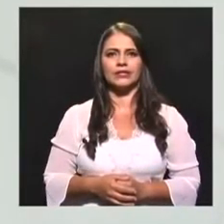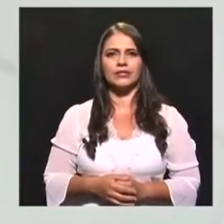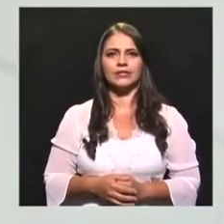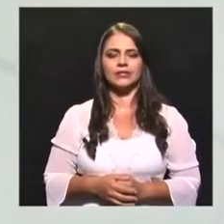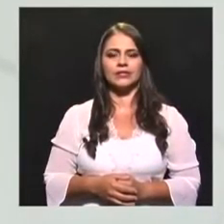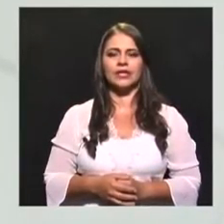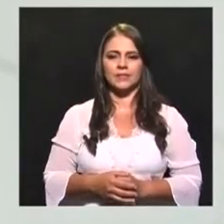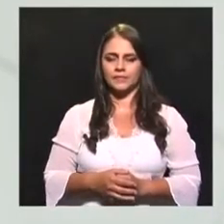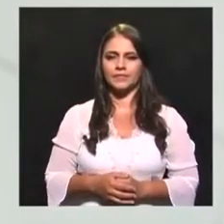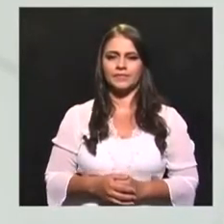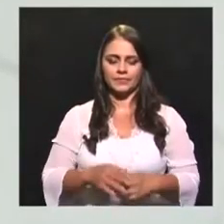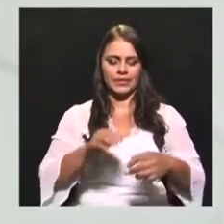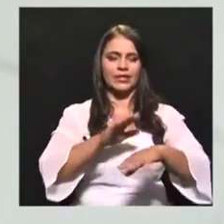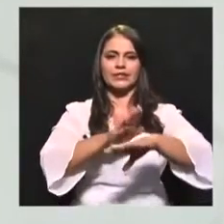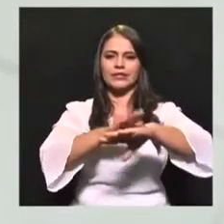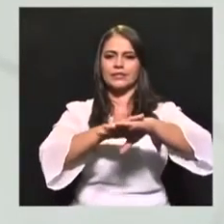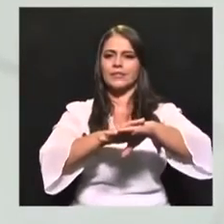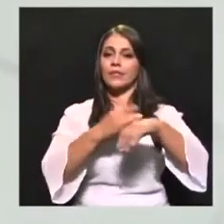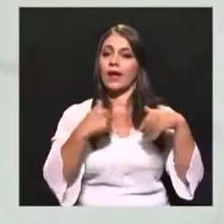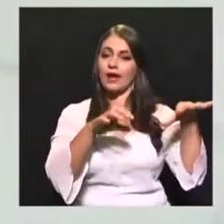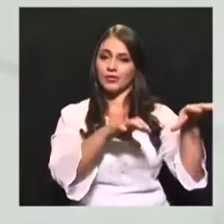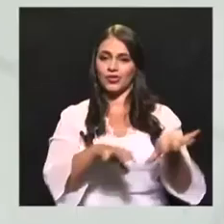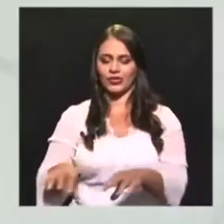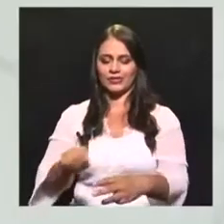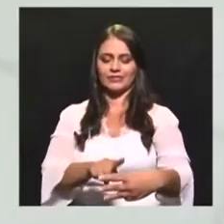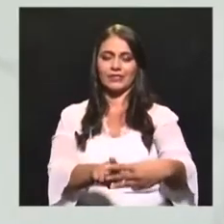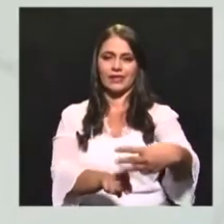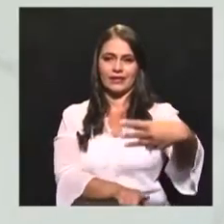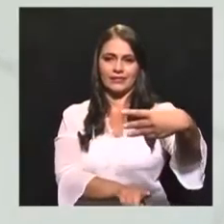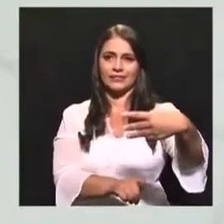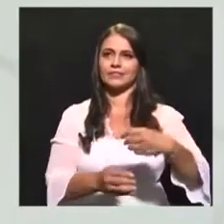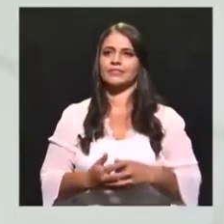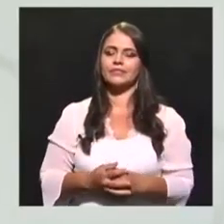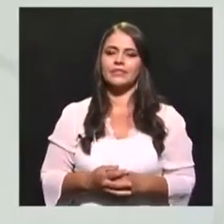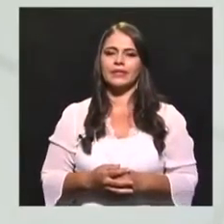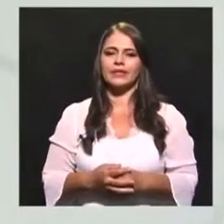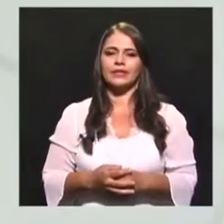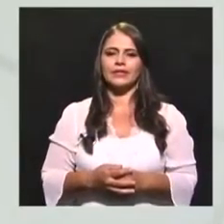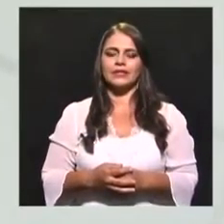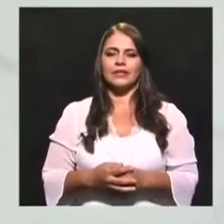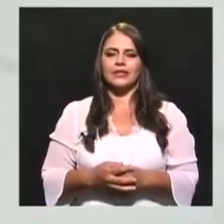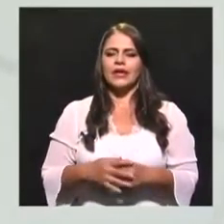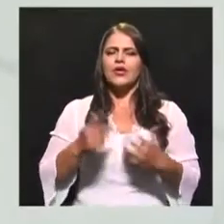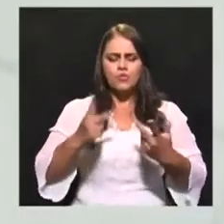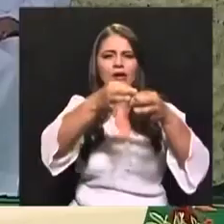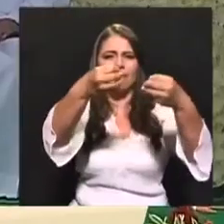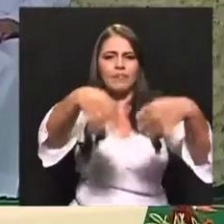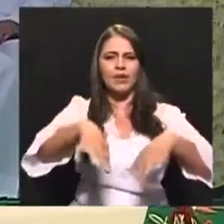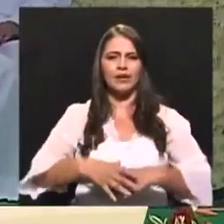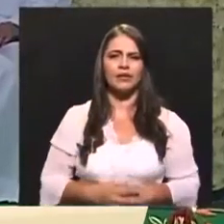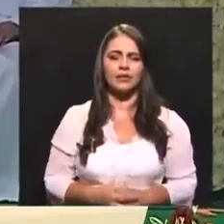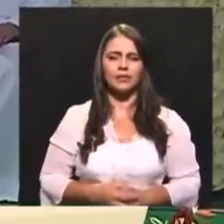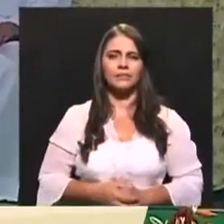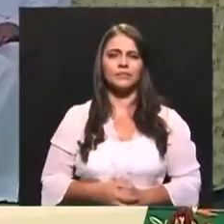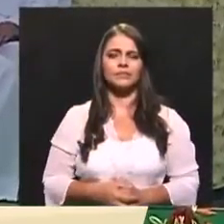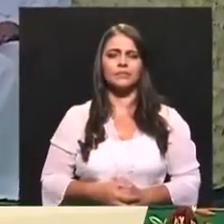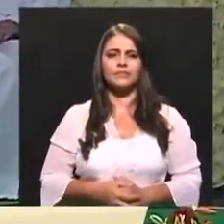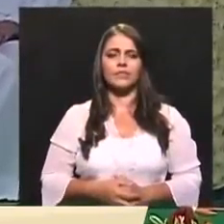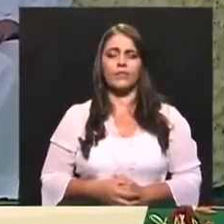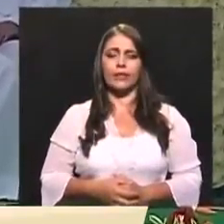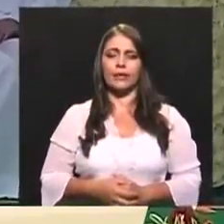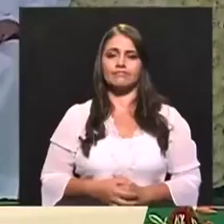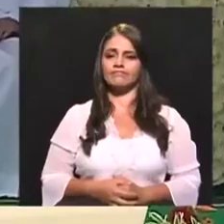Son tres actitudes que tenemos que plasmar en nuestra vida de discípulos. Y como cristianos,